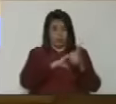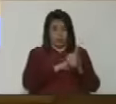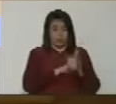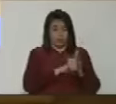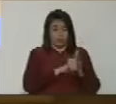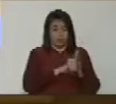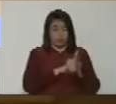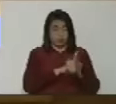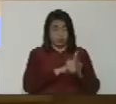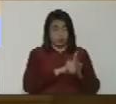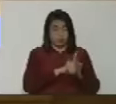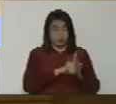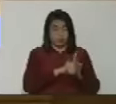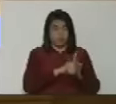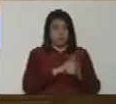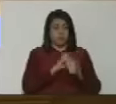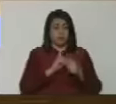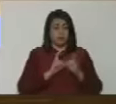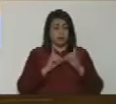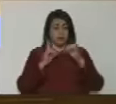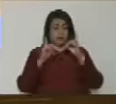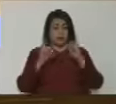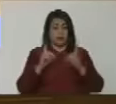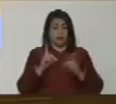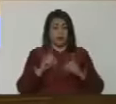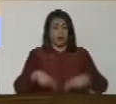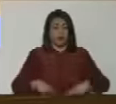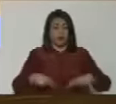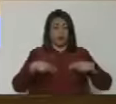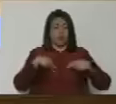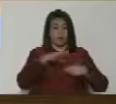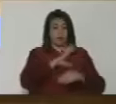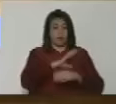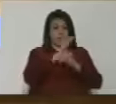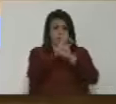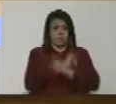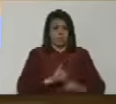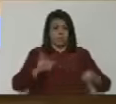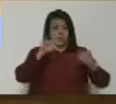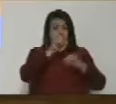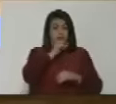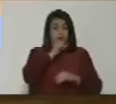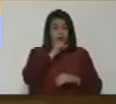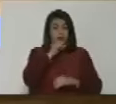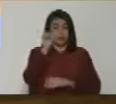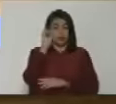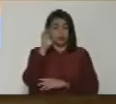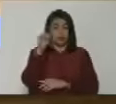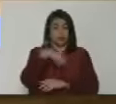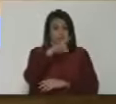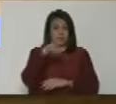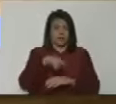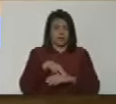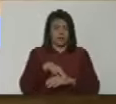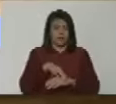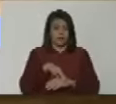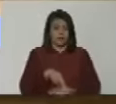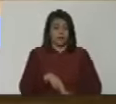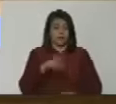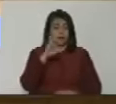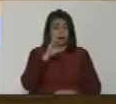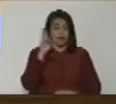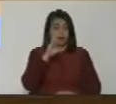la Dignidad Humana y Autonomía de las Personas Adultas Mayores de la Asamblea Nacional de